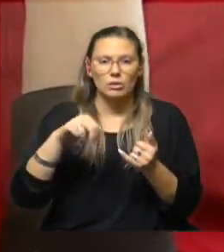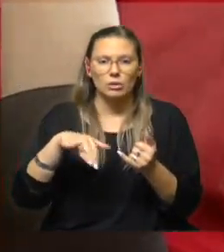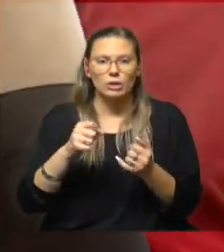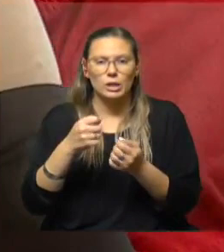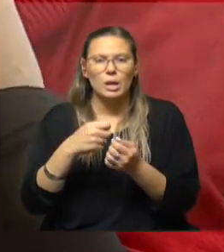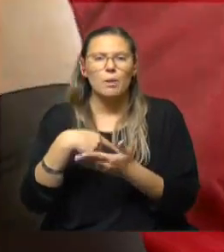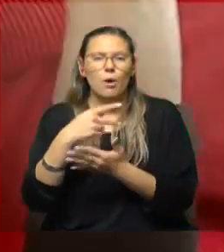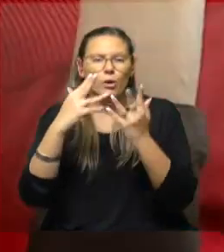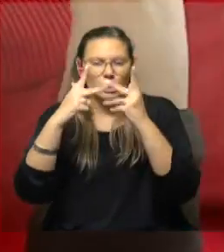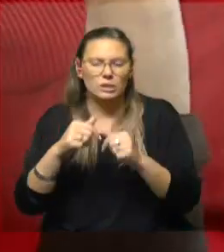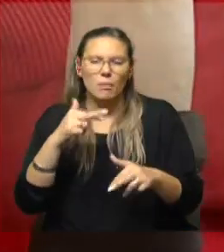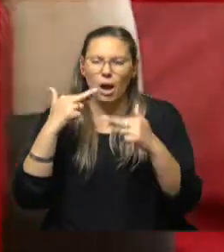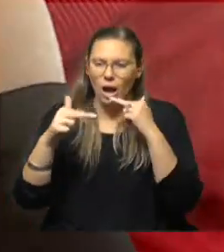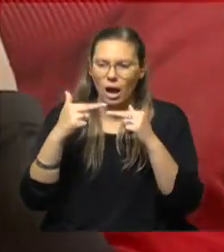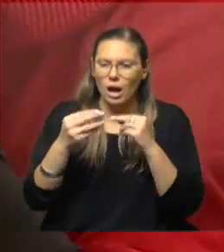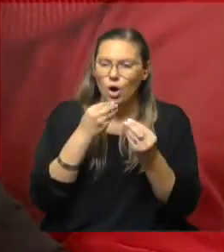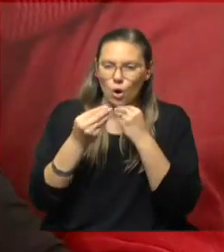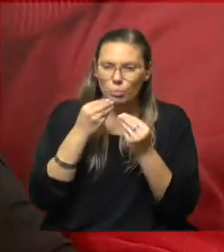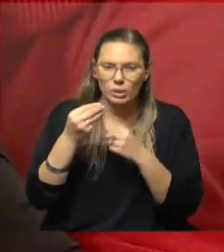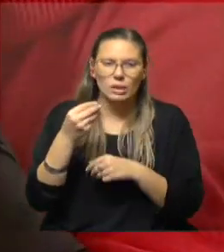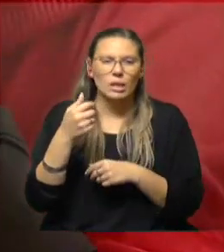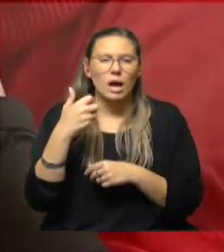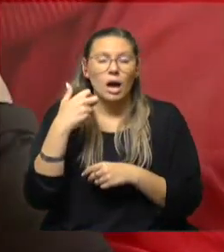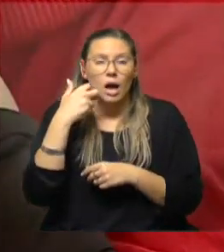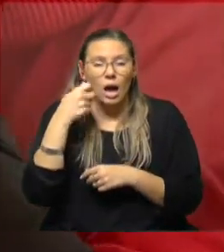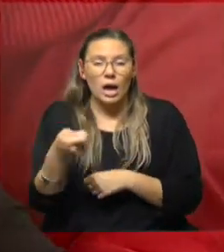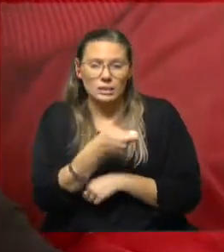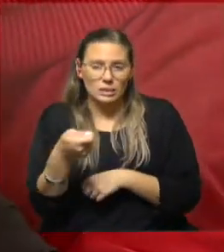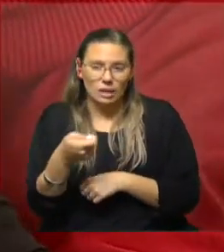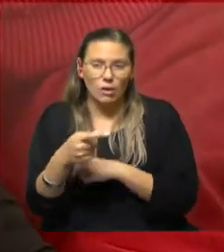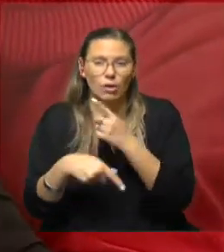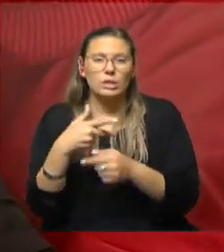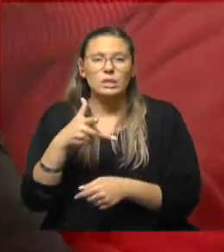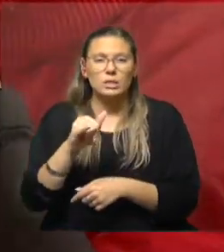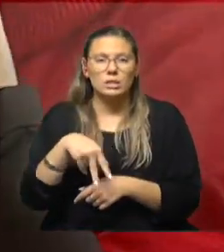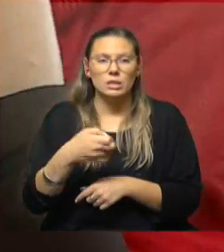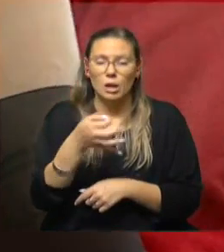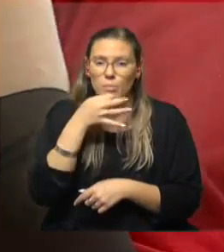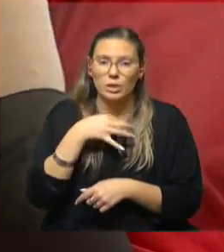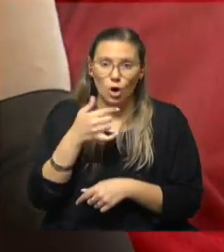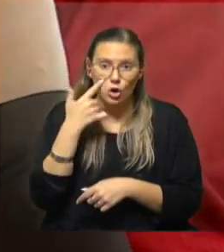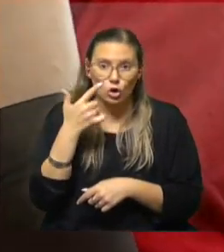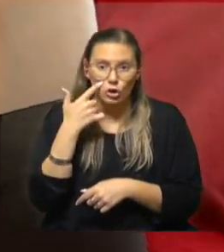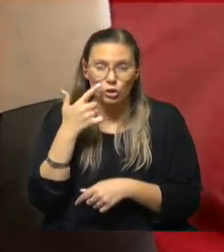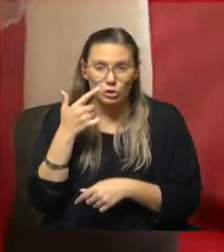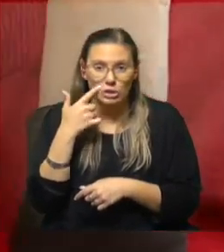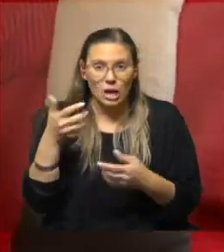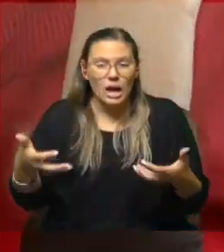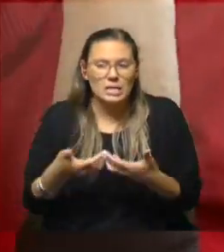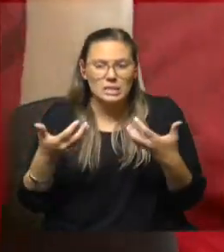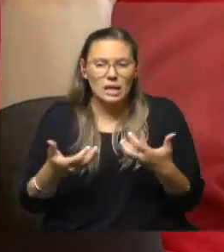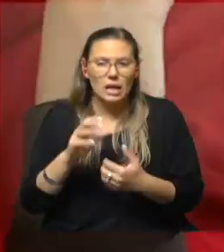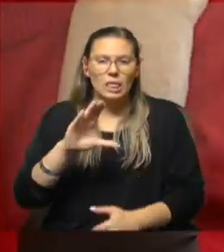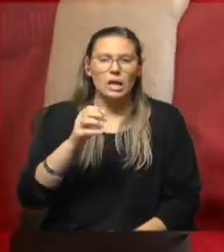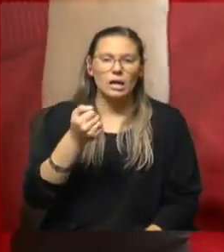y no sé cuánto, y no sé, y se hacía el bocho para el día siguiente. Y entonces ahí China me dijo si yo conocía la ensalada caprese. Y yo en